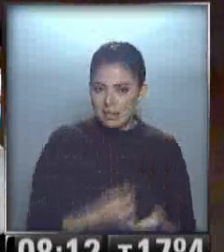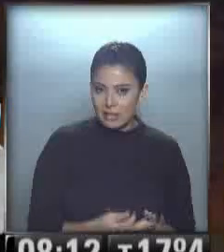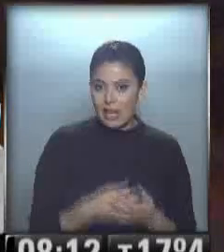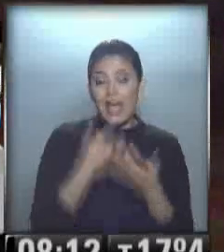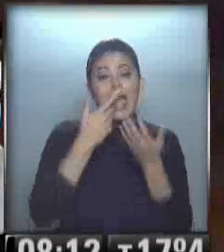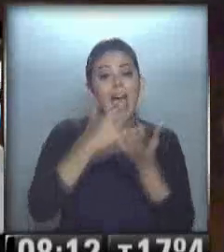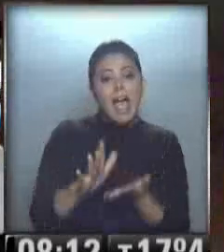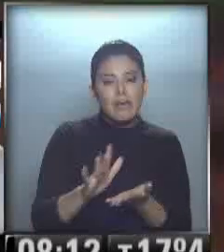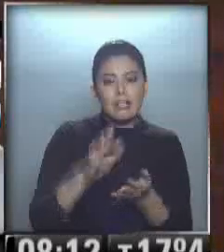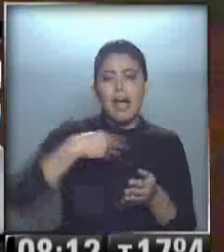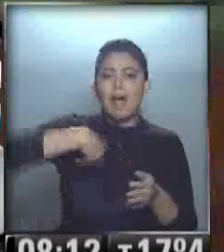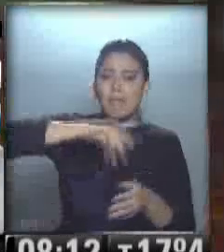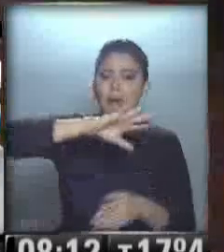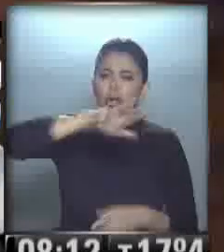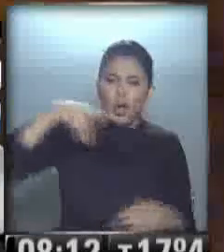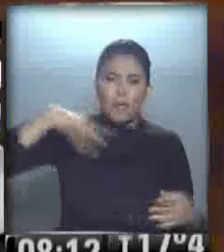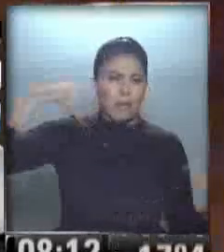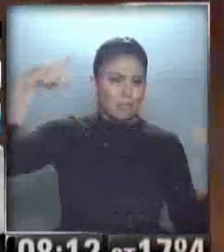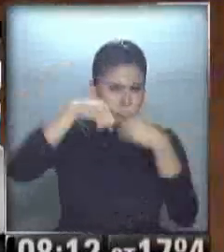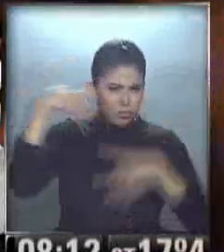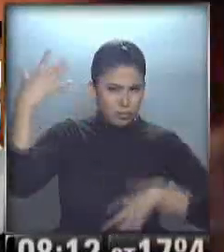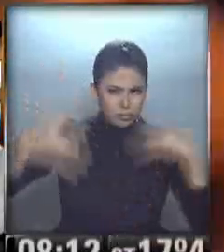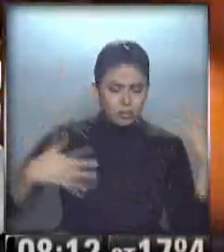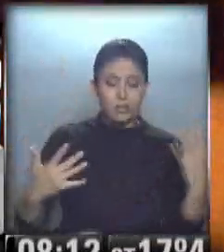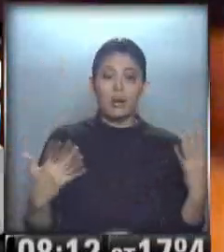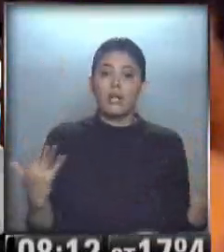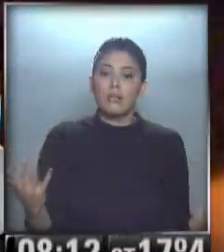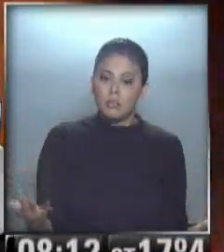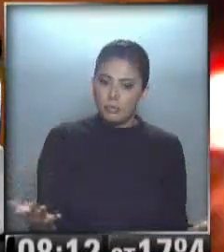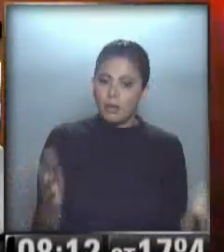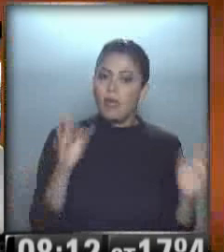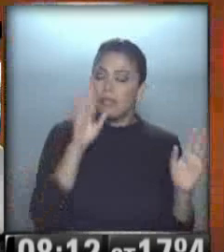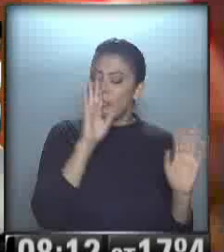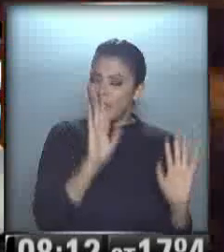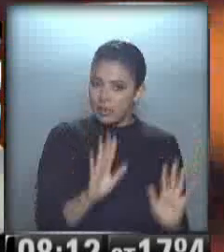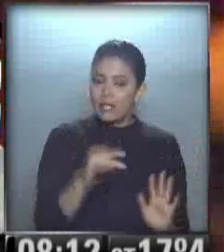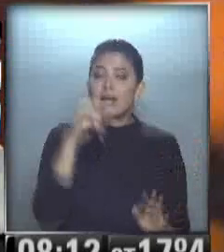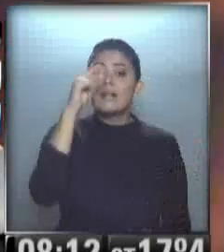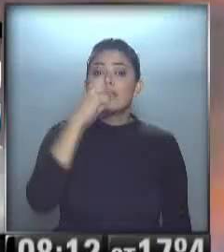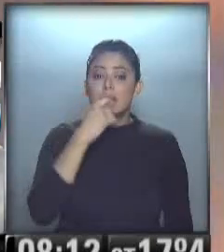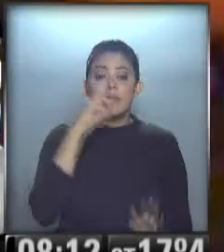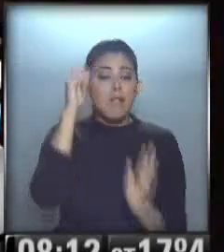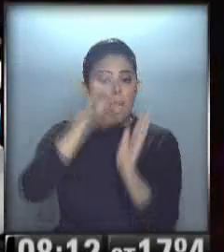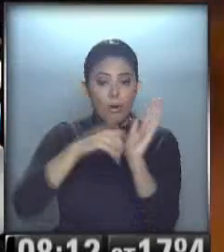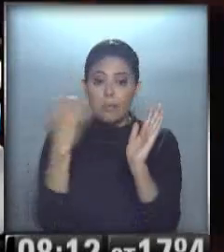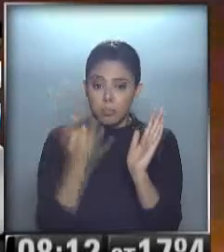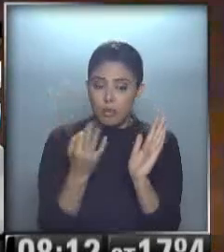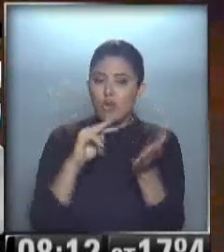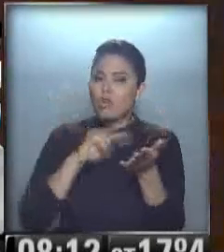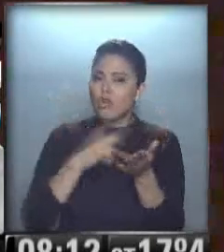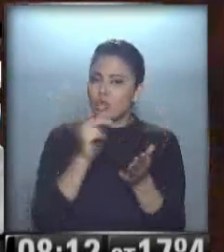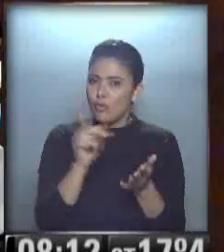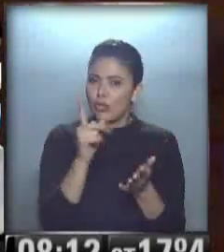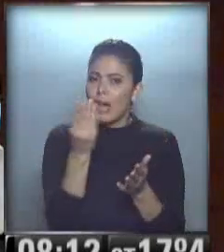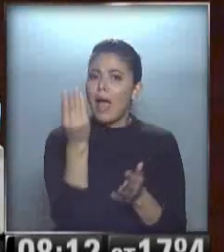que hubiera más enfrentamientos en la ciudad. Pero esto es facticidad, ¿no es cierto? Esto no quiere decir que ese acuerdo tenga una